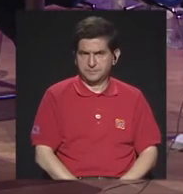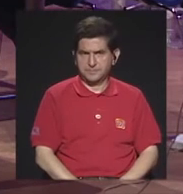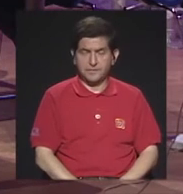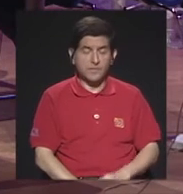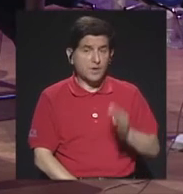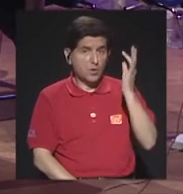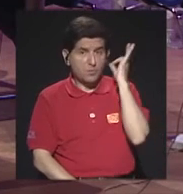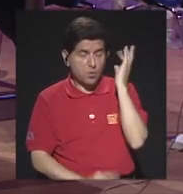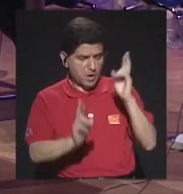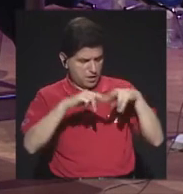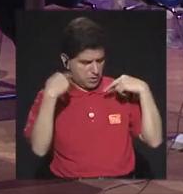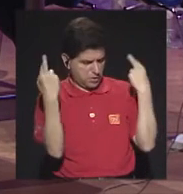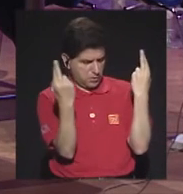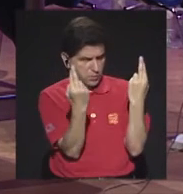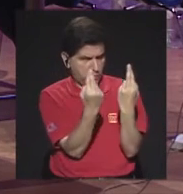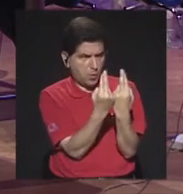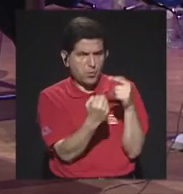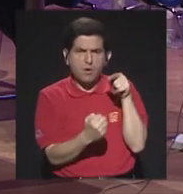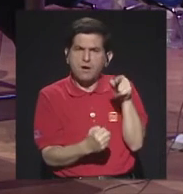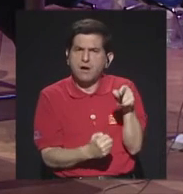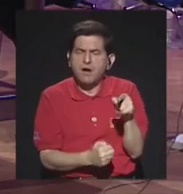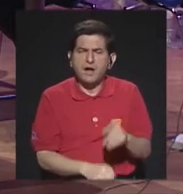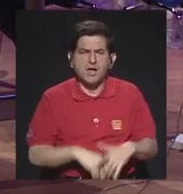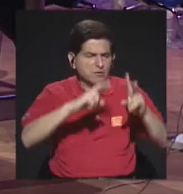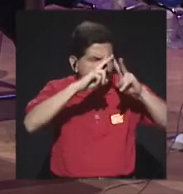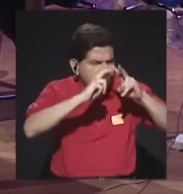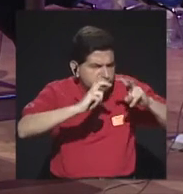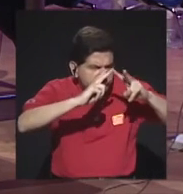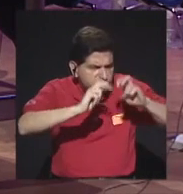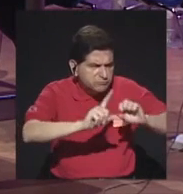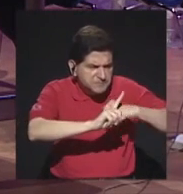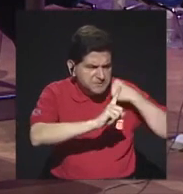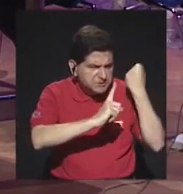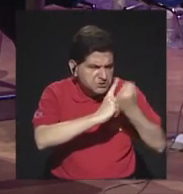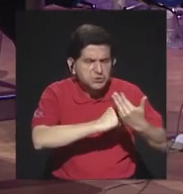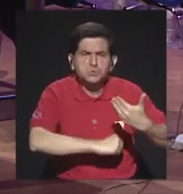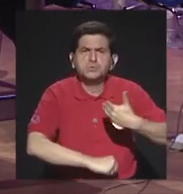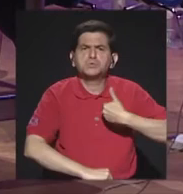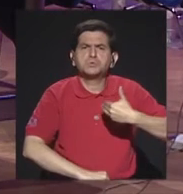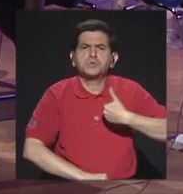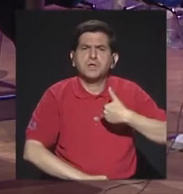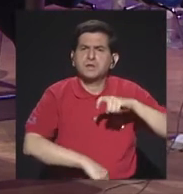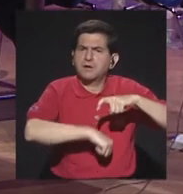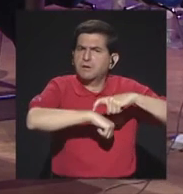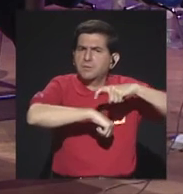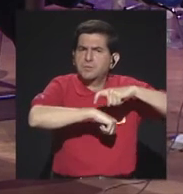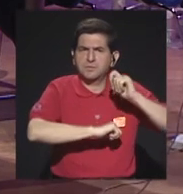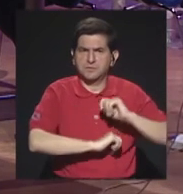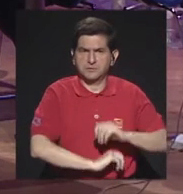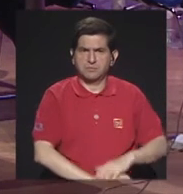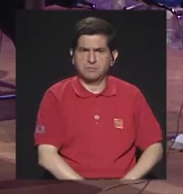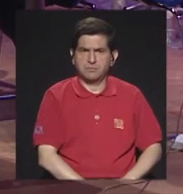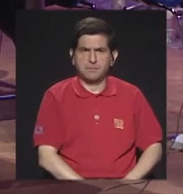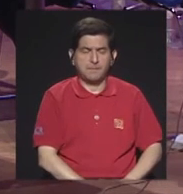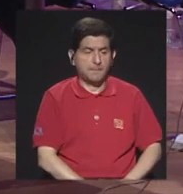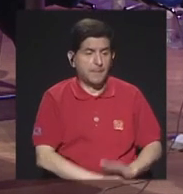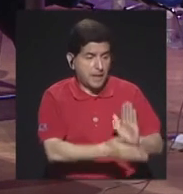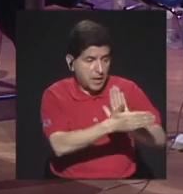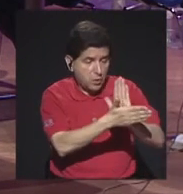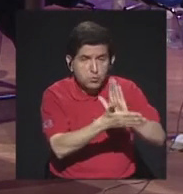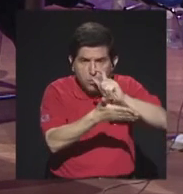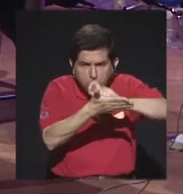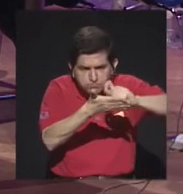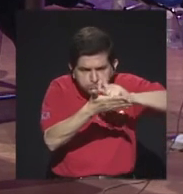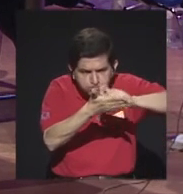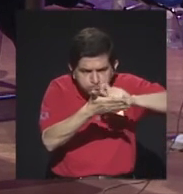Las mujeres nos reunimos para hacer análisis de la situación que vivíamos en ese entonces y plasmamos en un documento